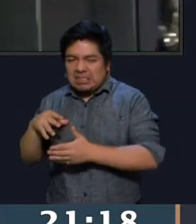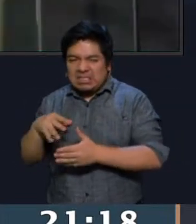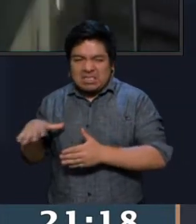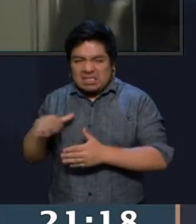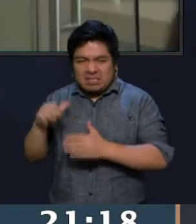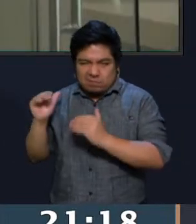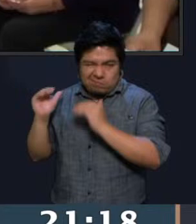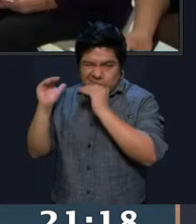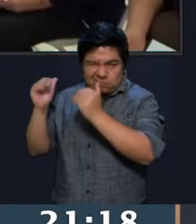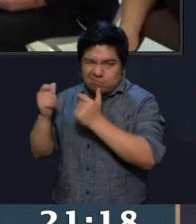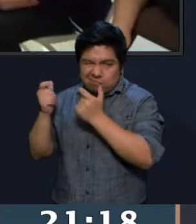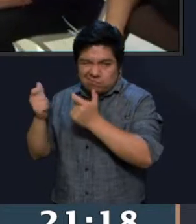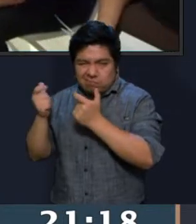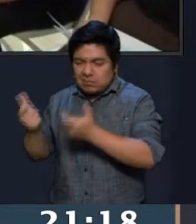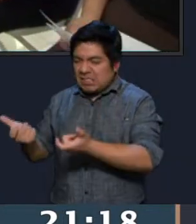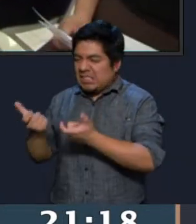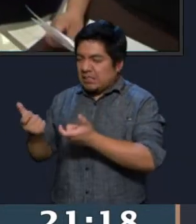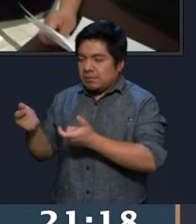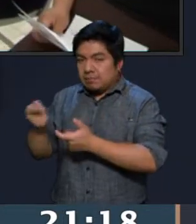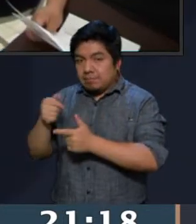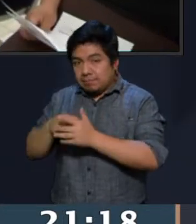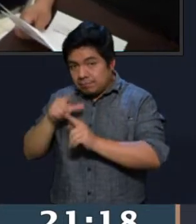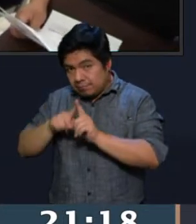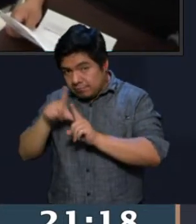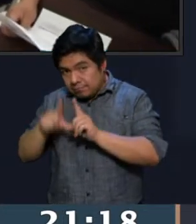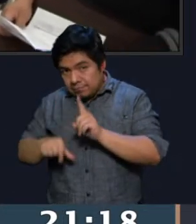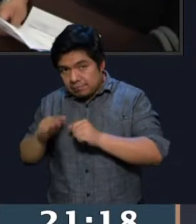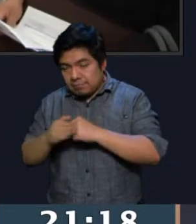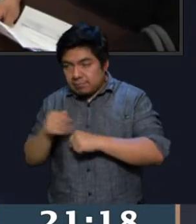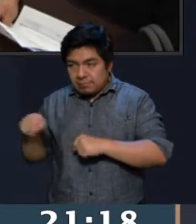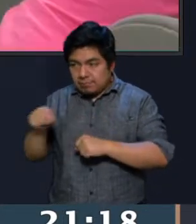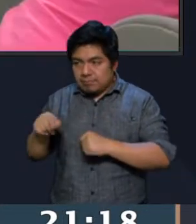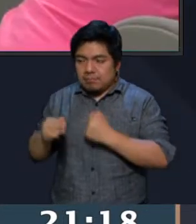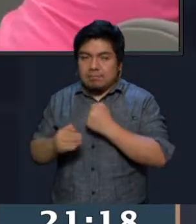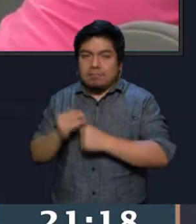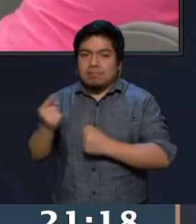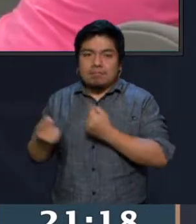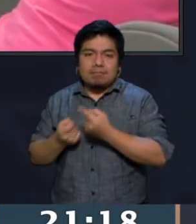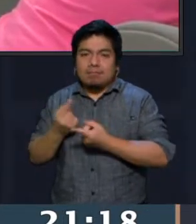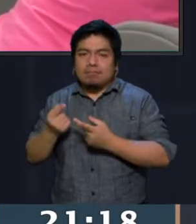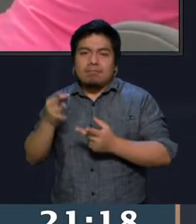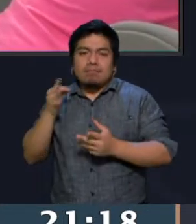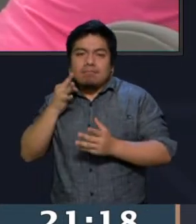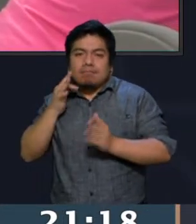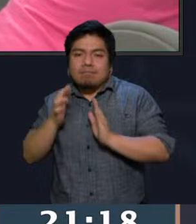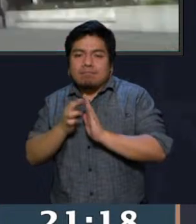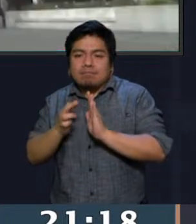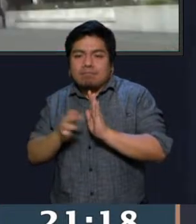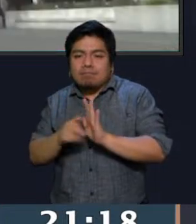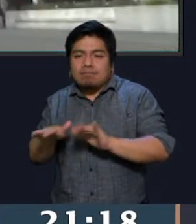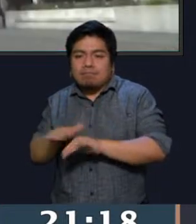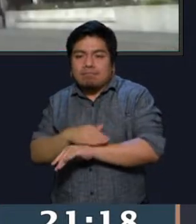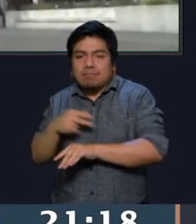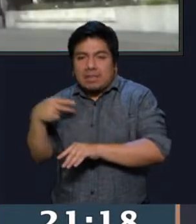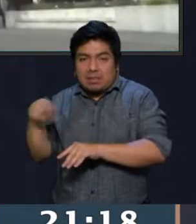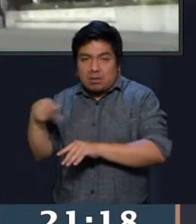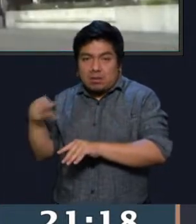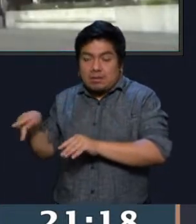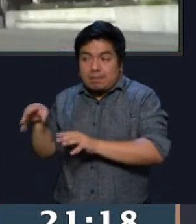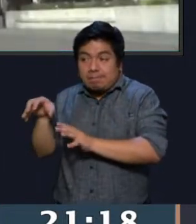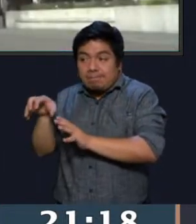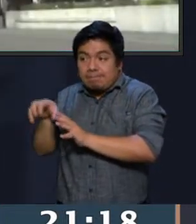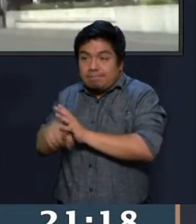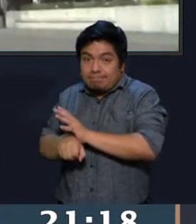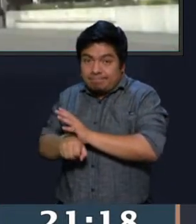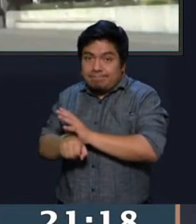élites económicas y los ultrarricos en el país, porque evidentemente son cualquier reforma fiscal, pues en gran medida les toca